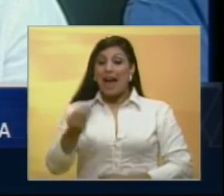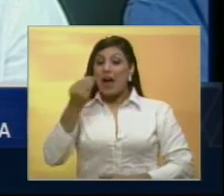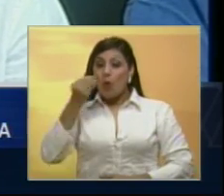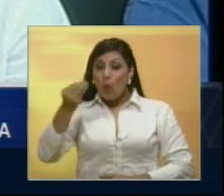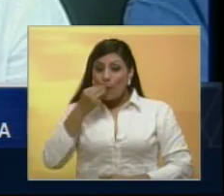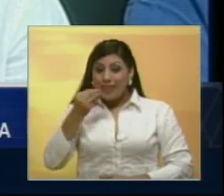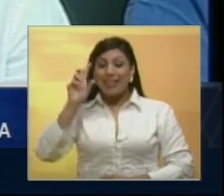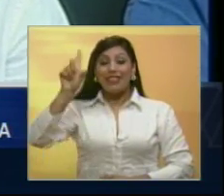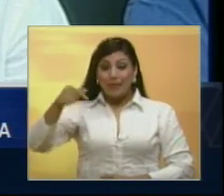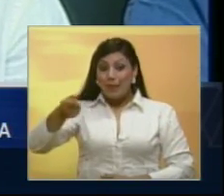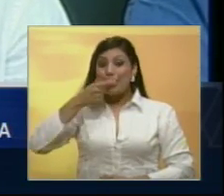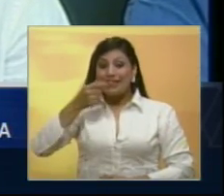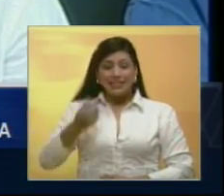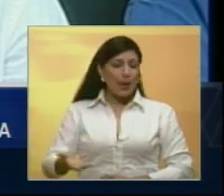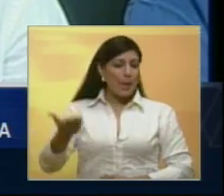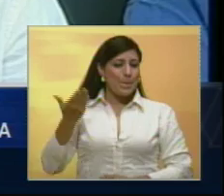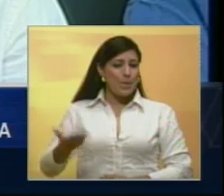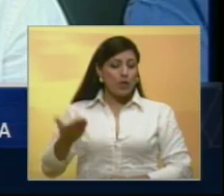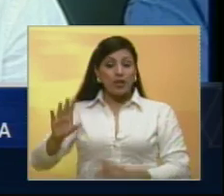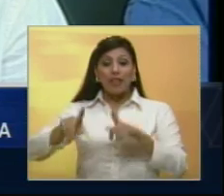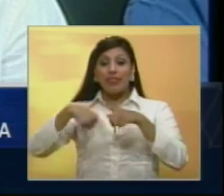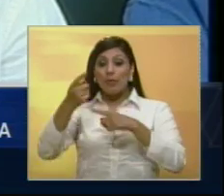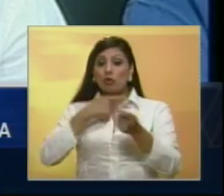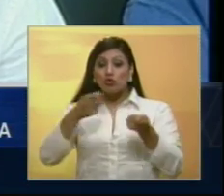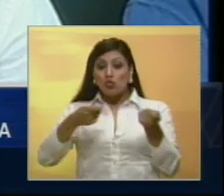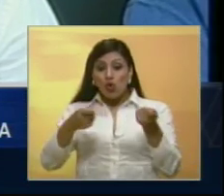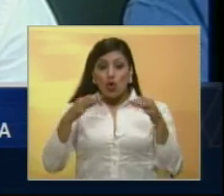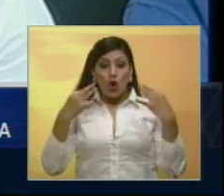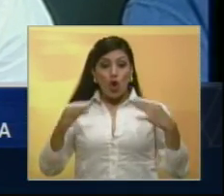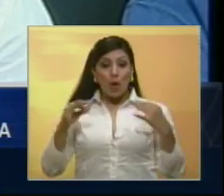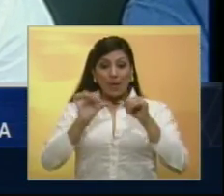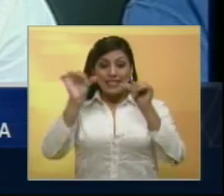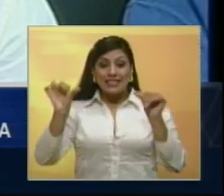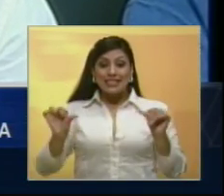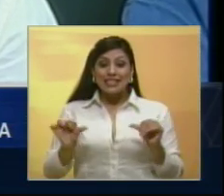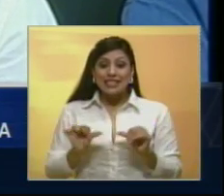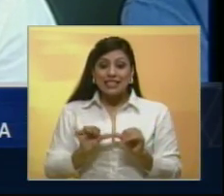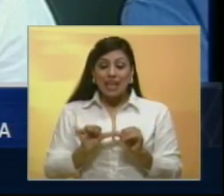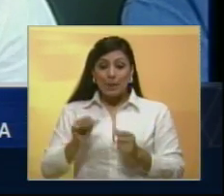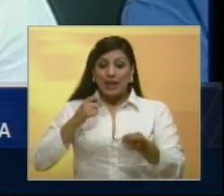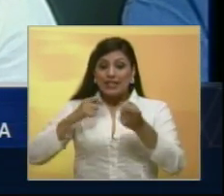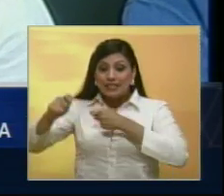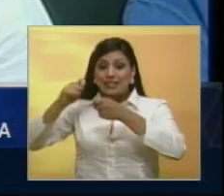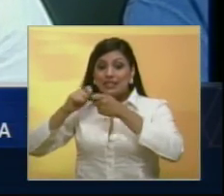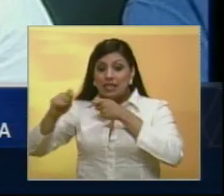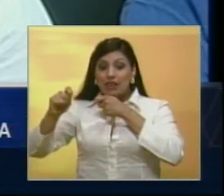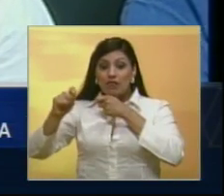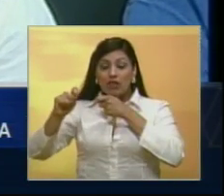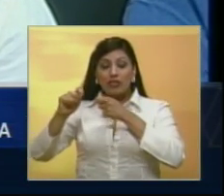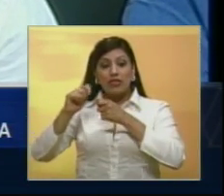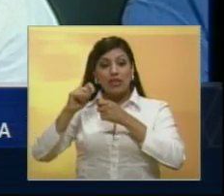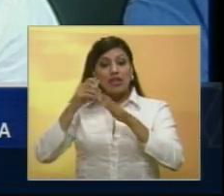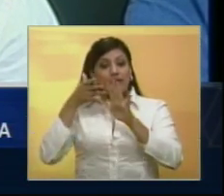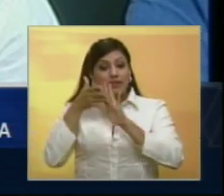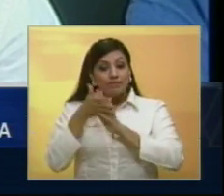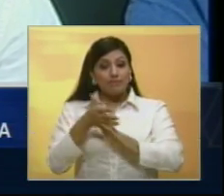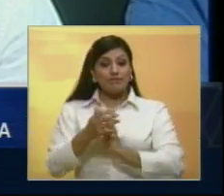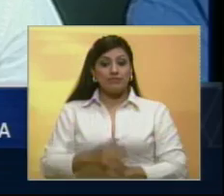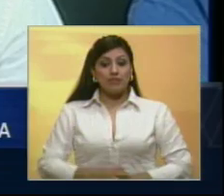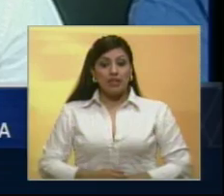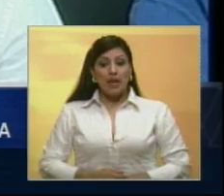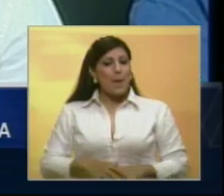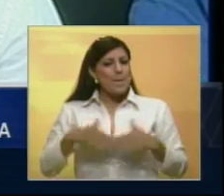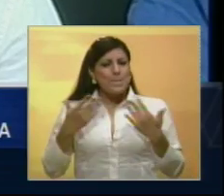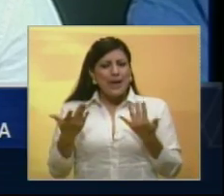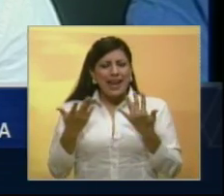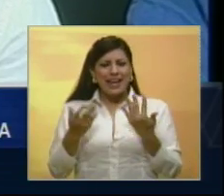Alimentos y medicina. Y cuando hablamos de regular y normalizar el sistema de distribución y comercialización, es